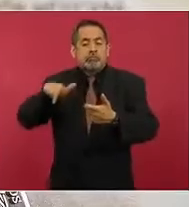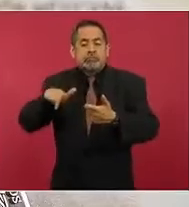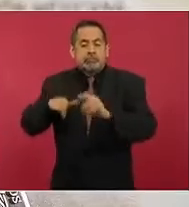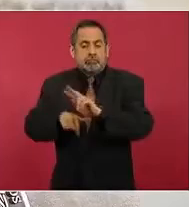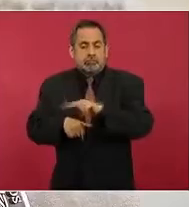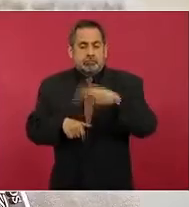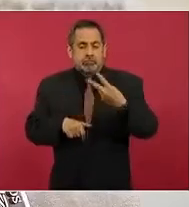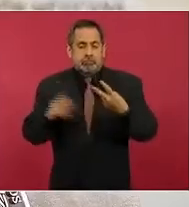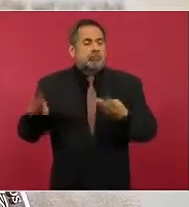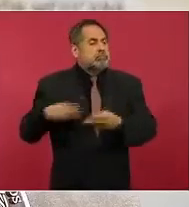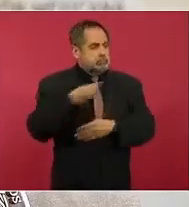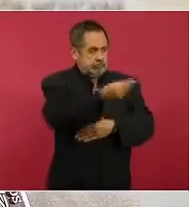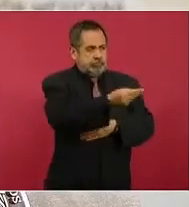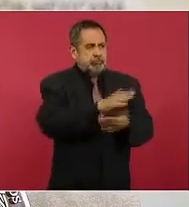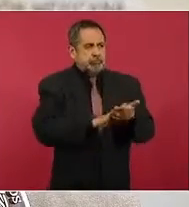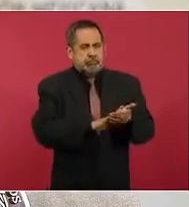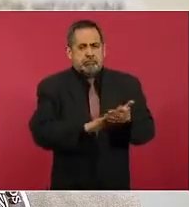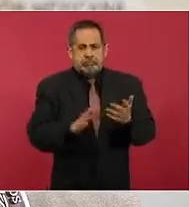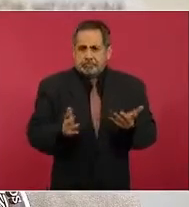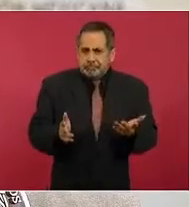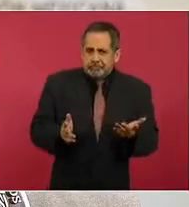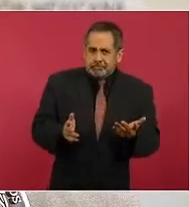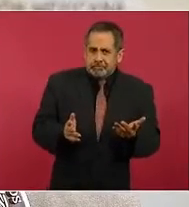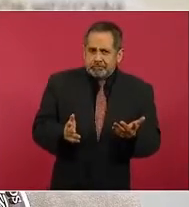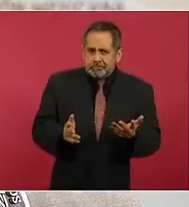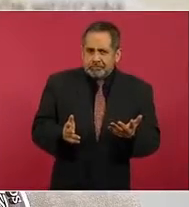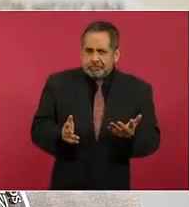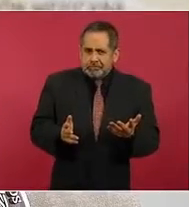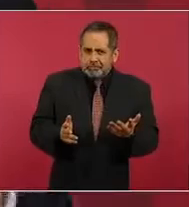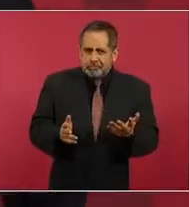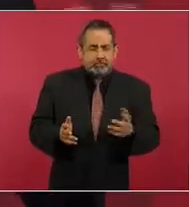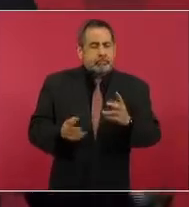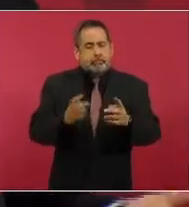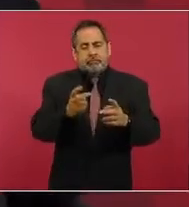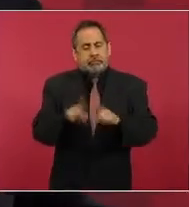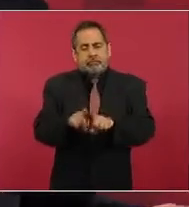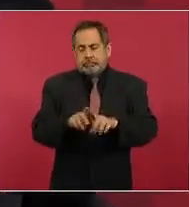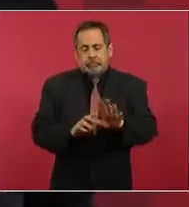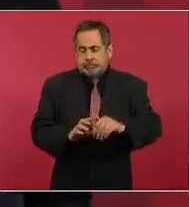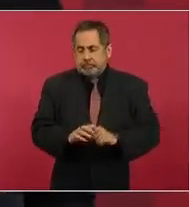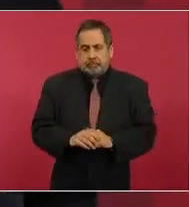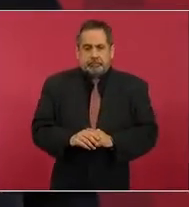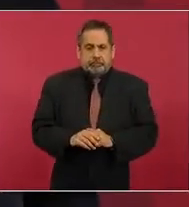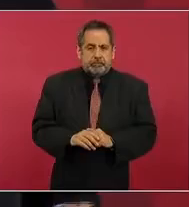sucede. Y repito, no es saber